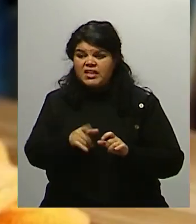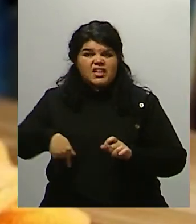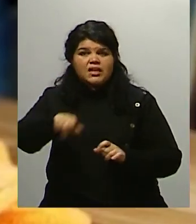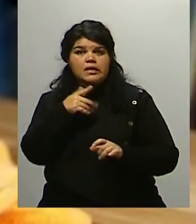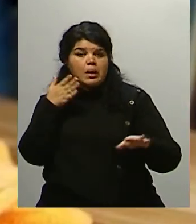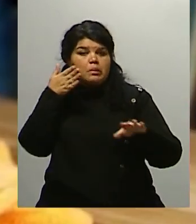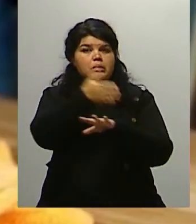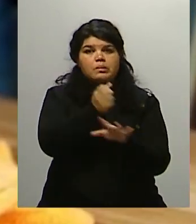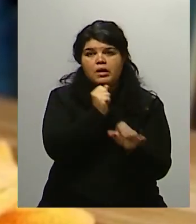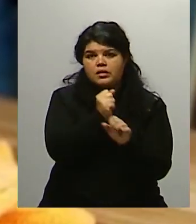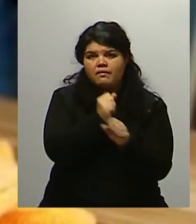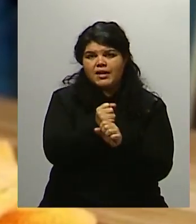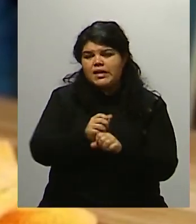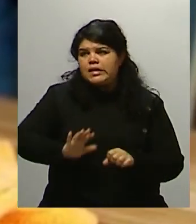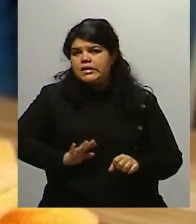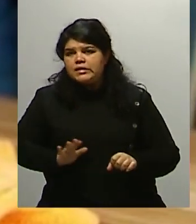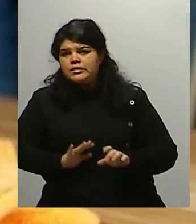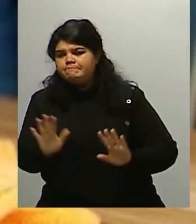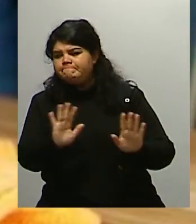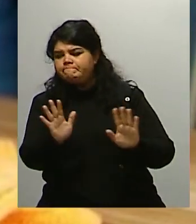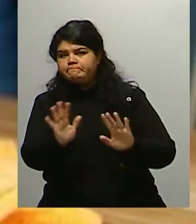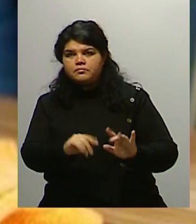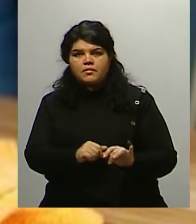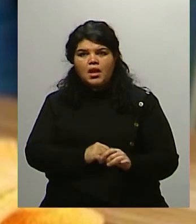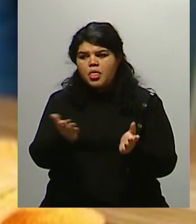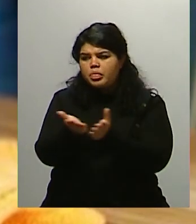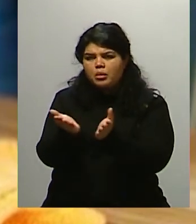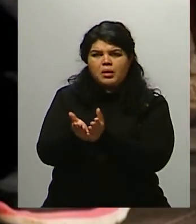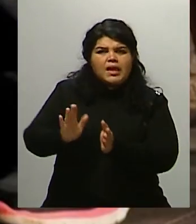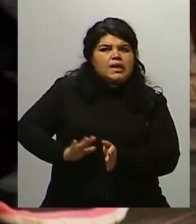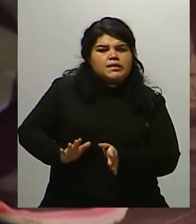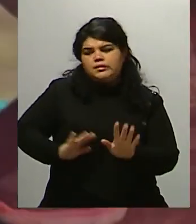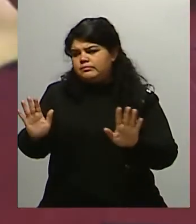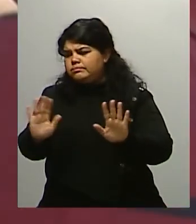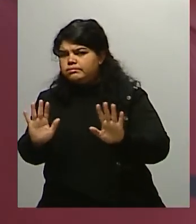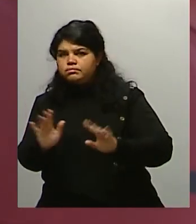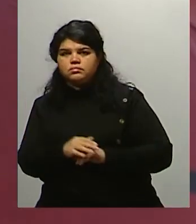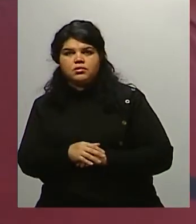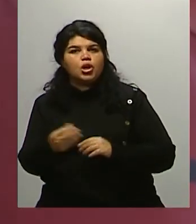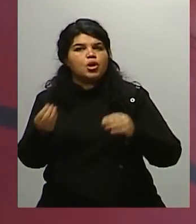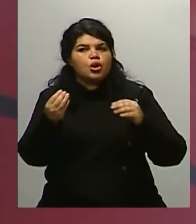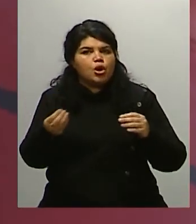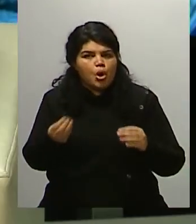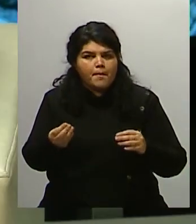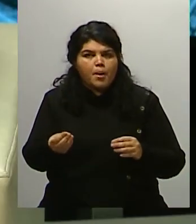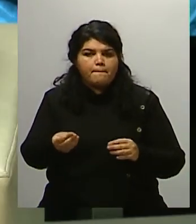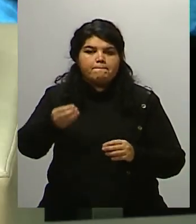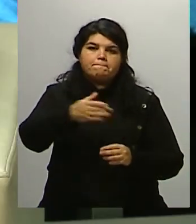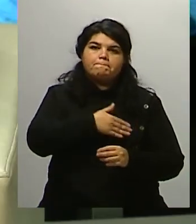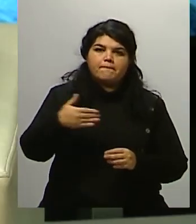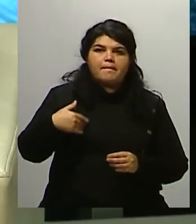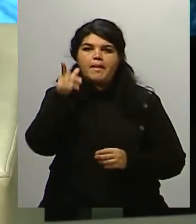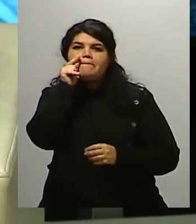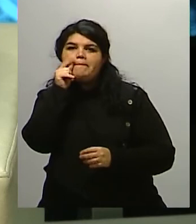y que obviamente pueden vivir de los ingresos que le pueden facilitar sus padres, pero no hay manera de que haya un niní que no tenga